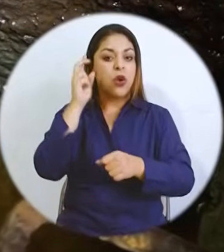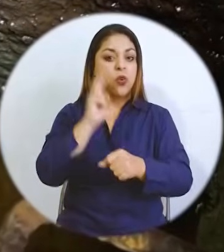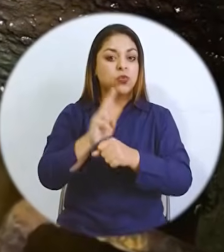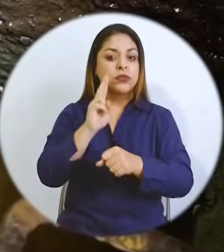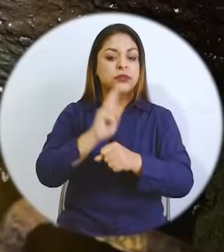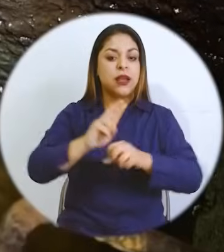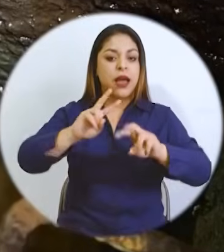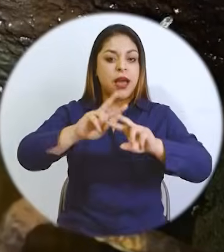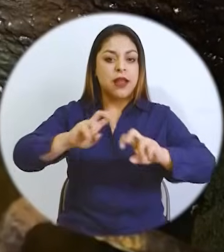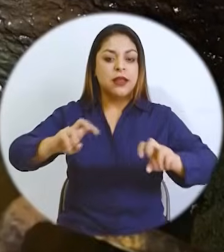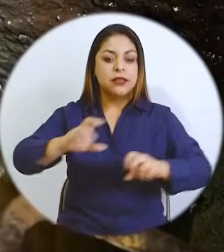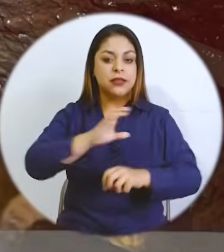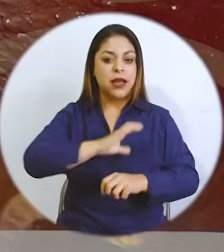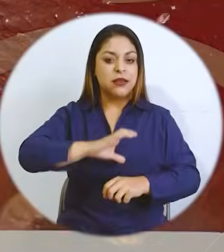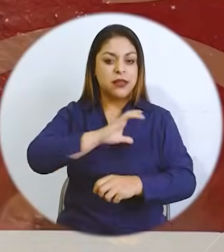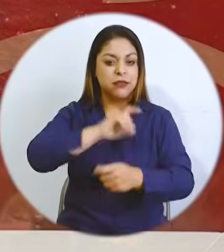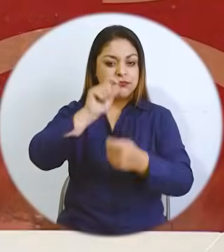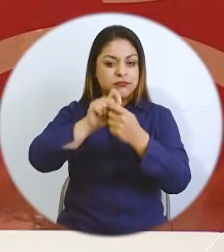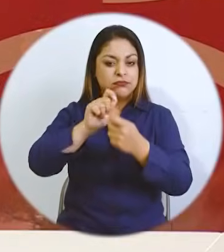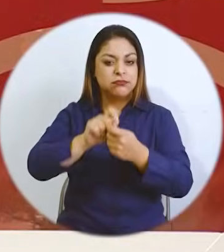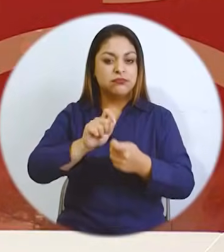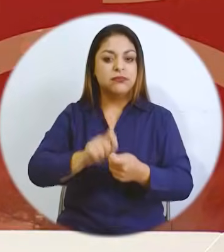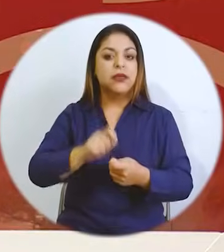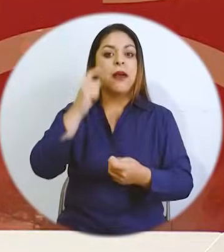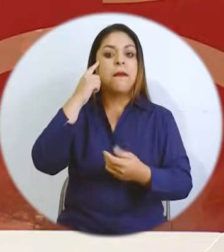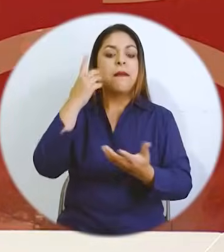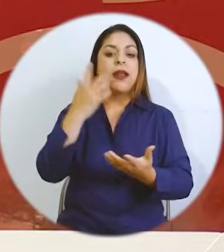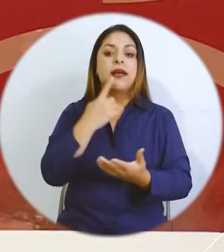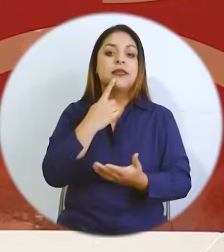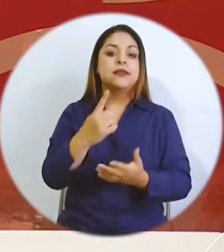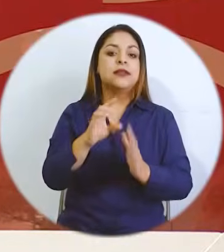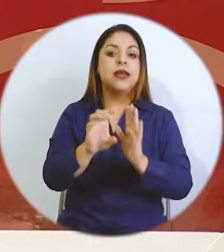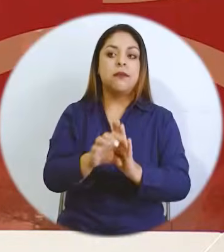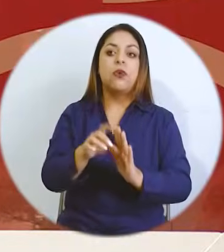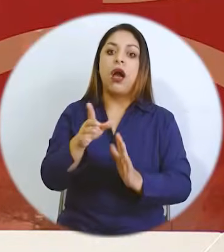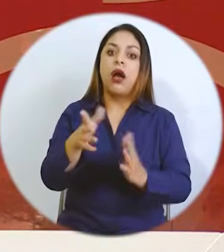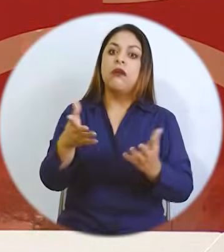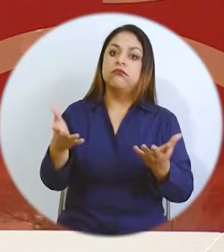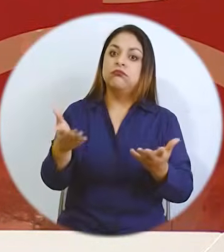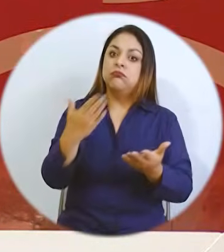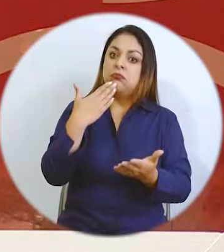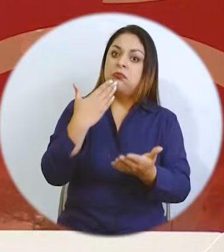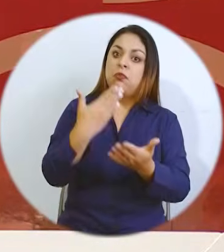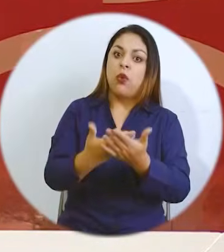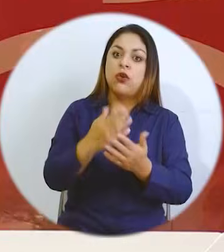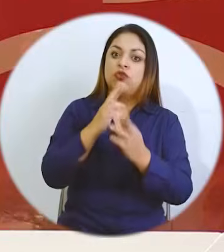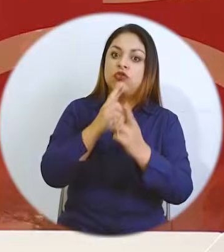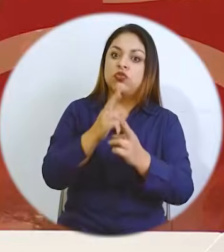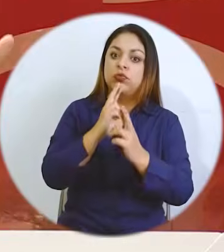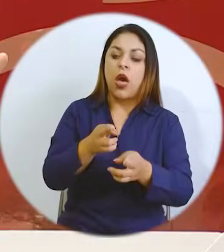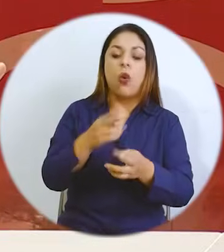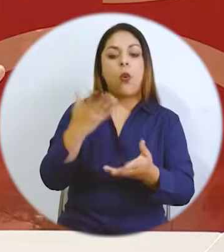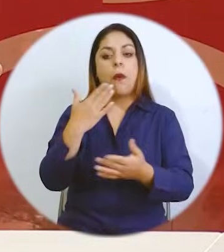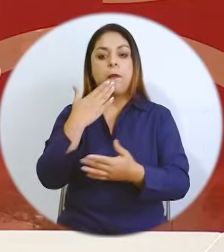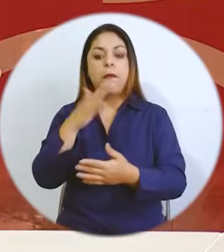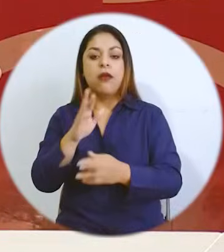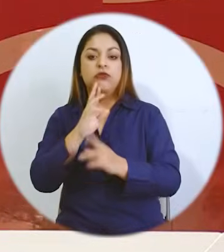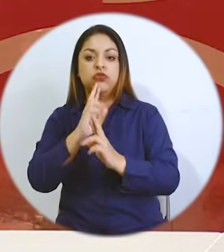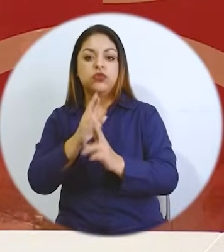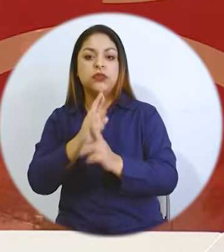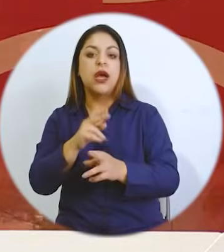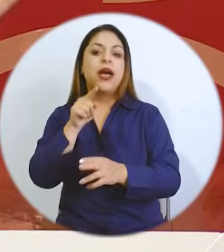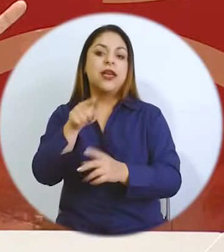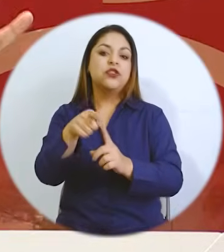de calidad puntual de un ente operador para decir, ok, salieron bien los resultados o salieron mal, y eso es representativo de ese ente